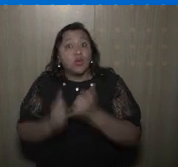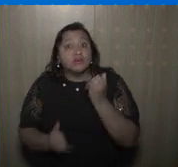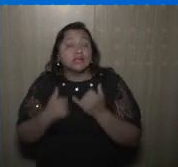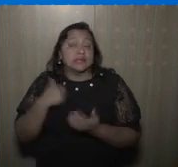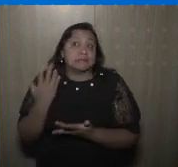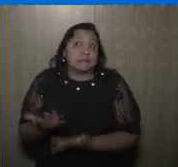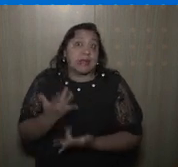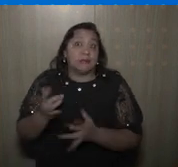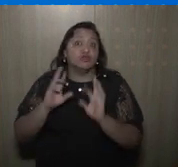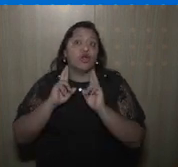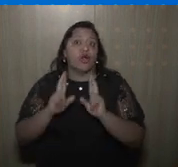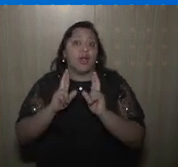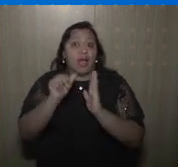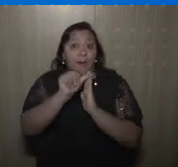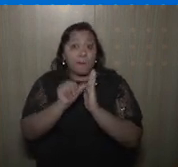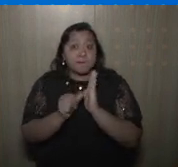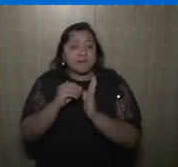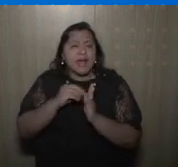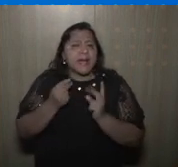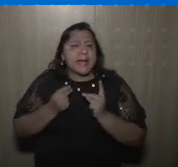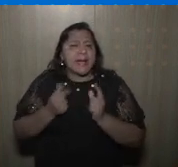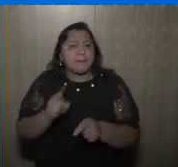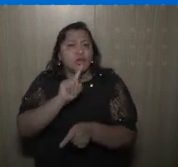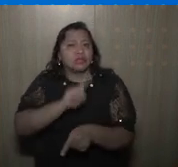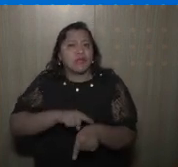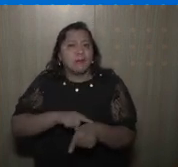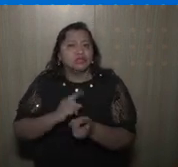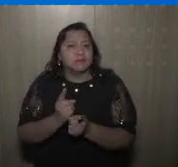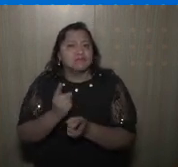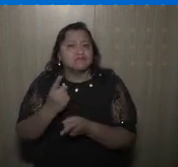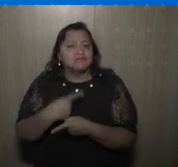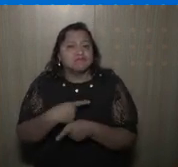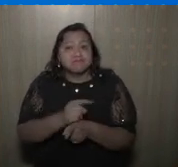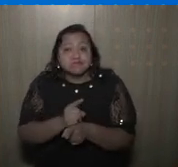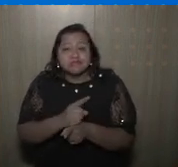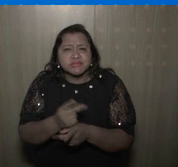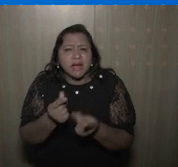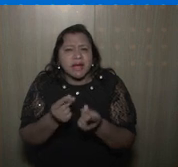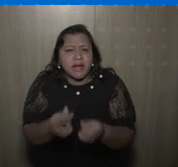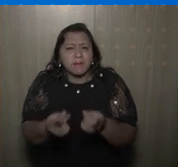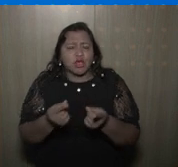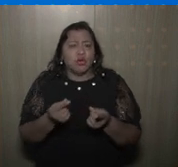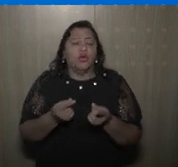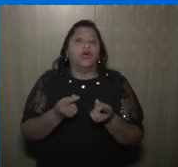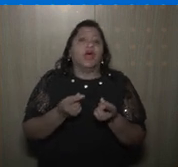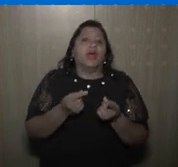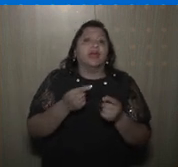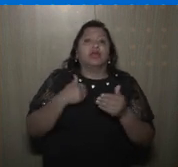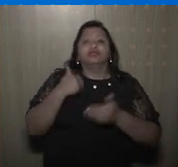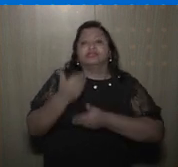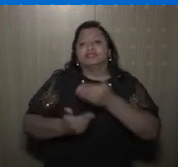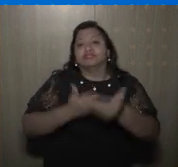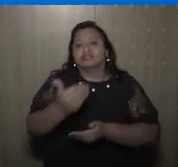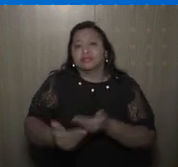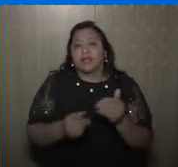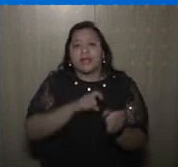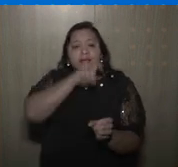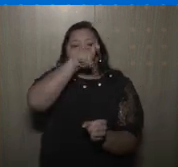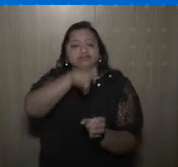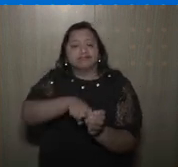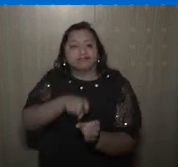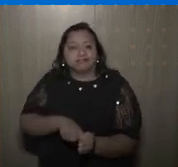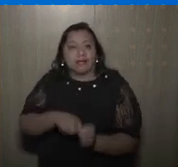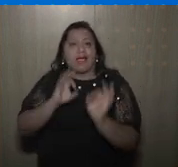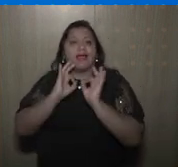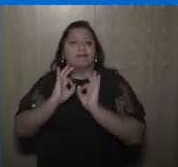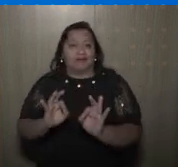sistema se logre una mayor agilidad en los tiempos, una descongestión importante de los trámites de registro calificado y